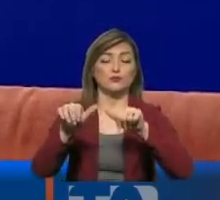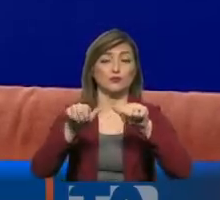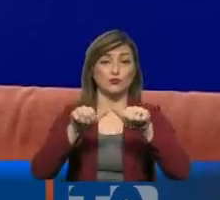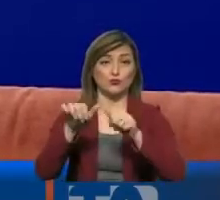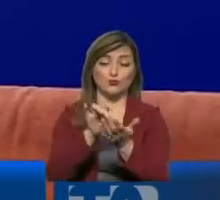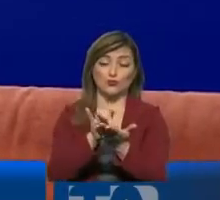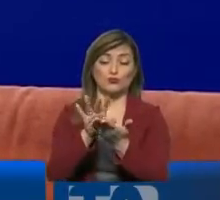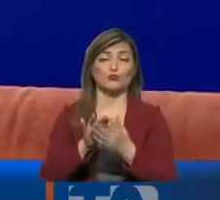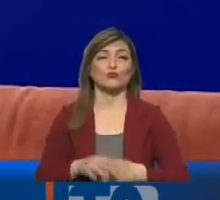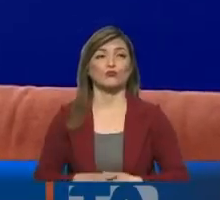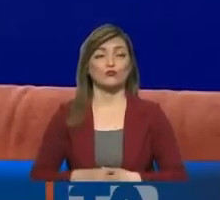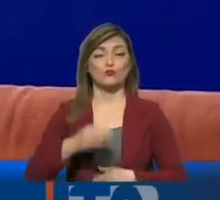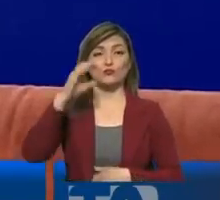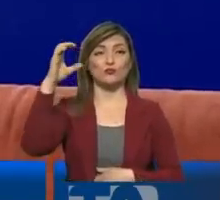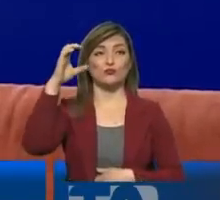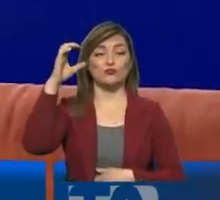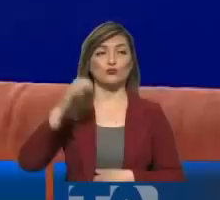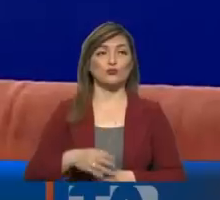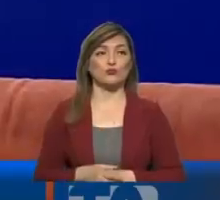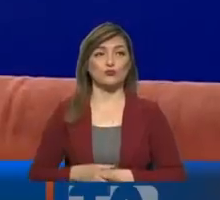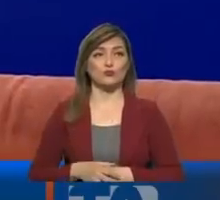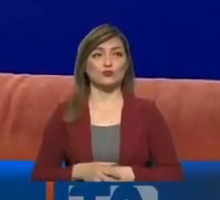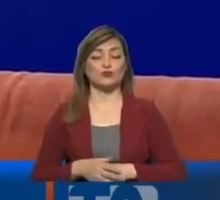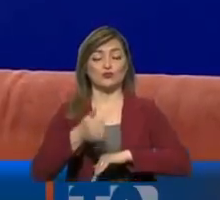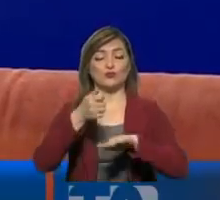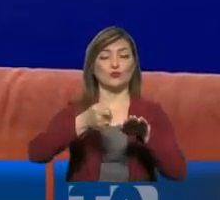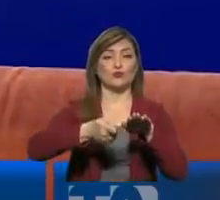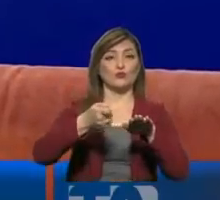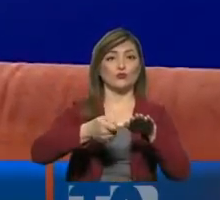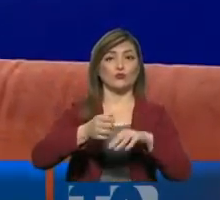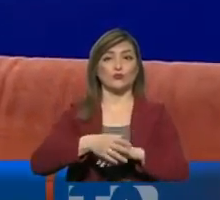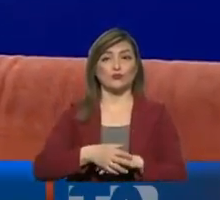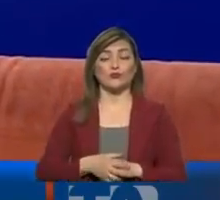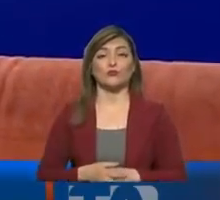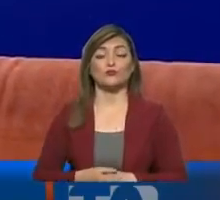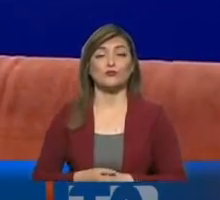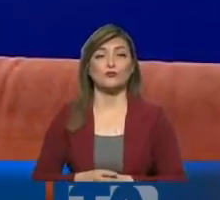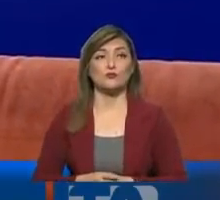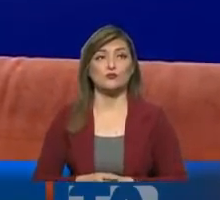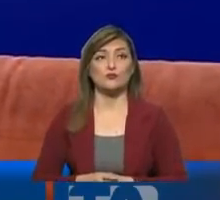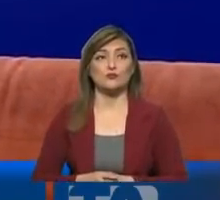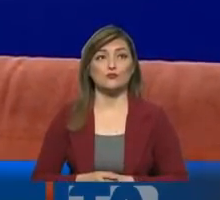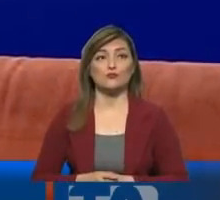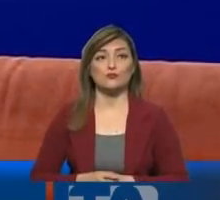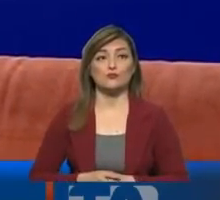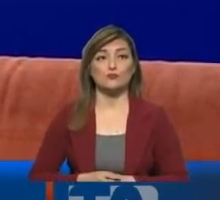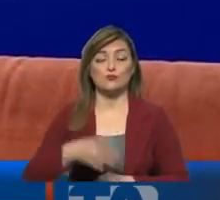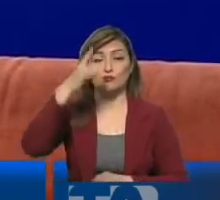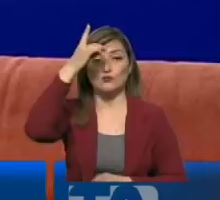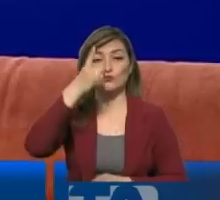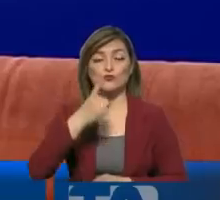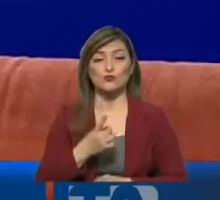administrativo en Colombia, que era la Procuraduría General del Estado, quienes decidieron